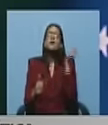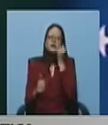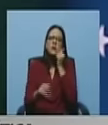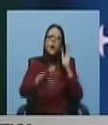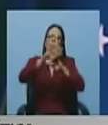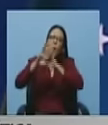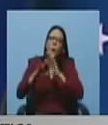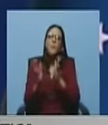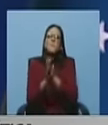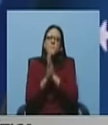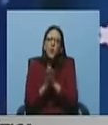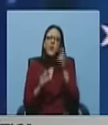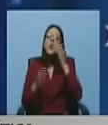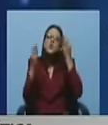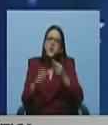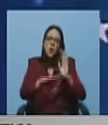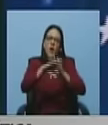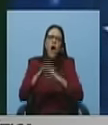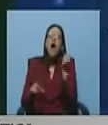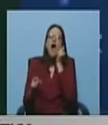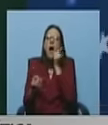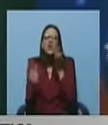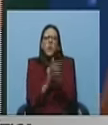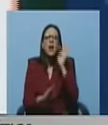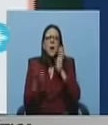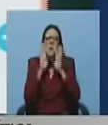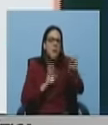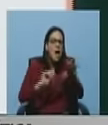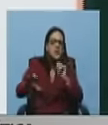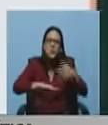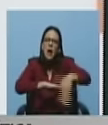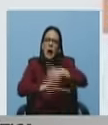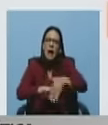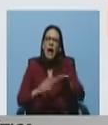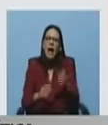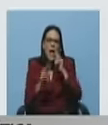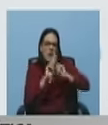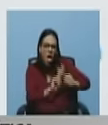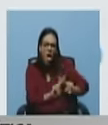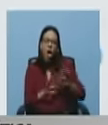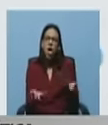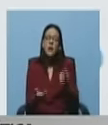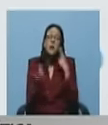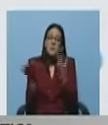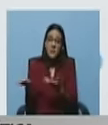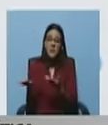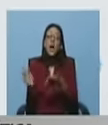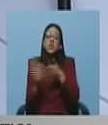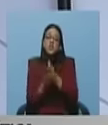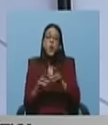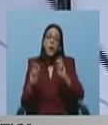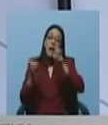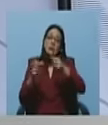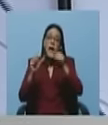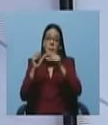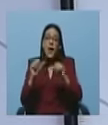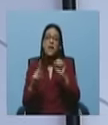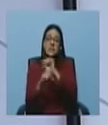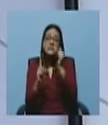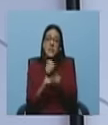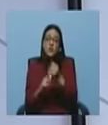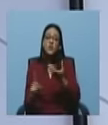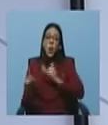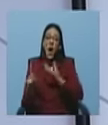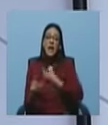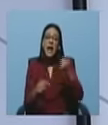denuncias en los organismos de seguridad y bueno, está en esta trama está el señor alcalde de Maracaibo, que ya